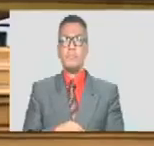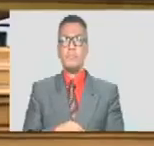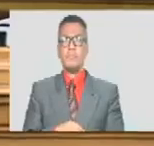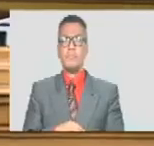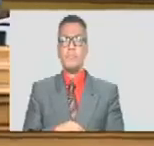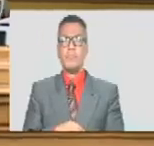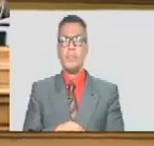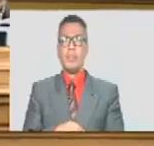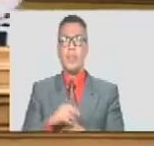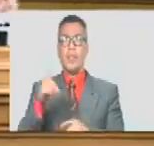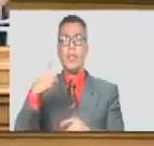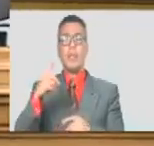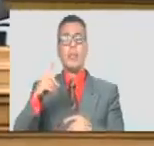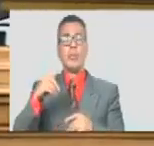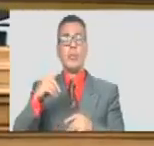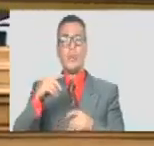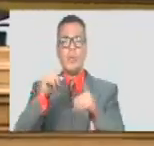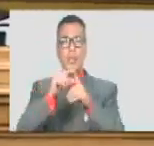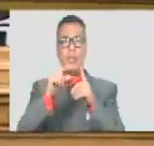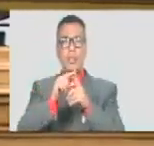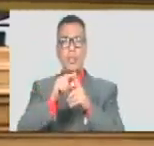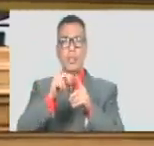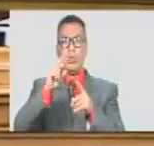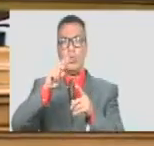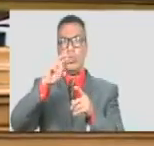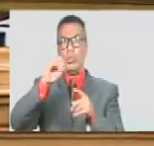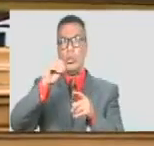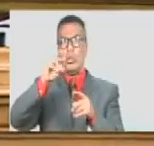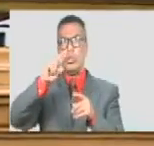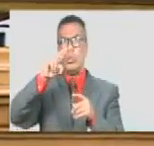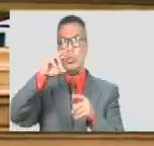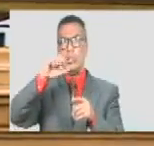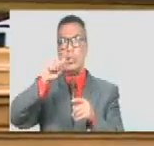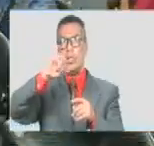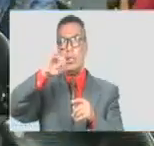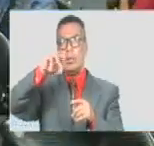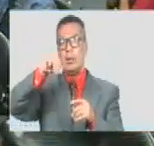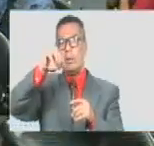en el derecho de palabra a la diputada Roraima Gutiérrez.